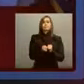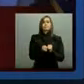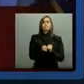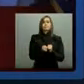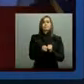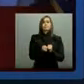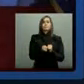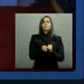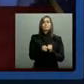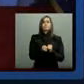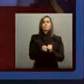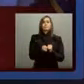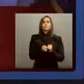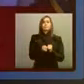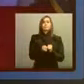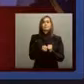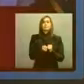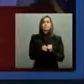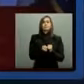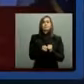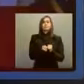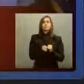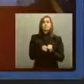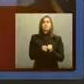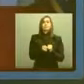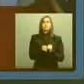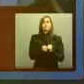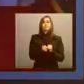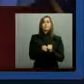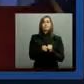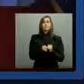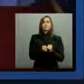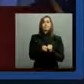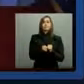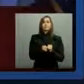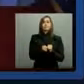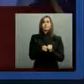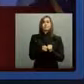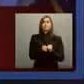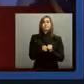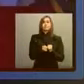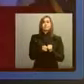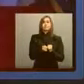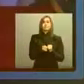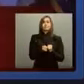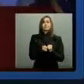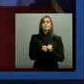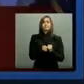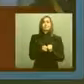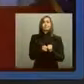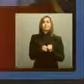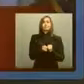temas que él se hizo el loco luís abinader corona